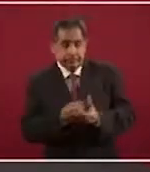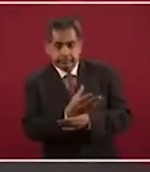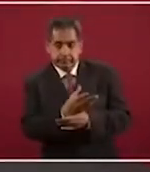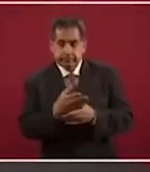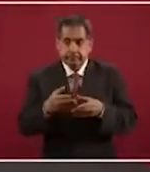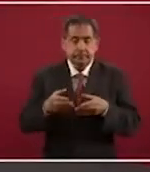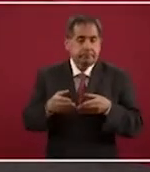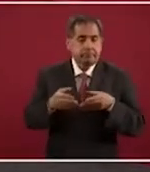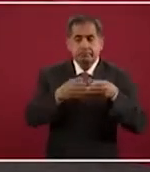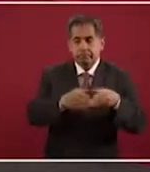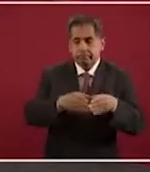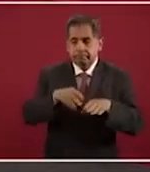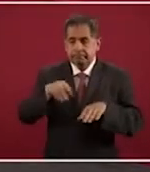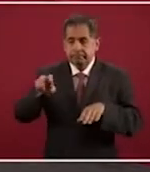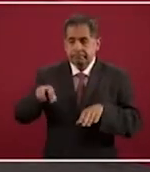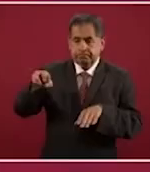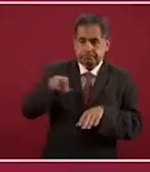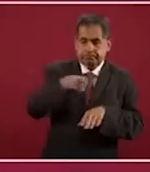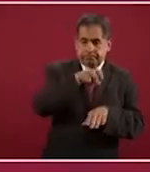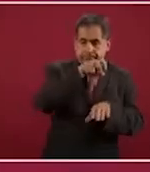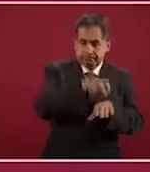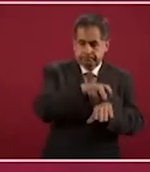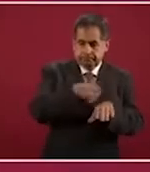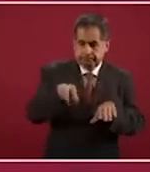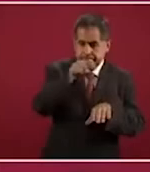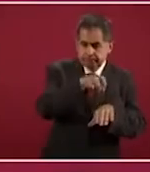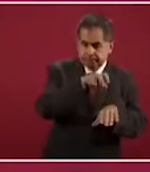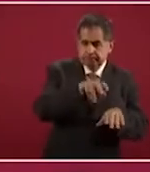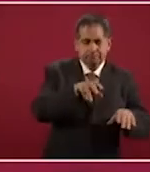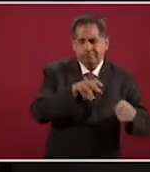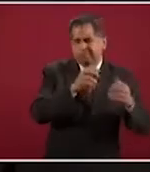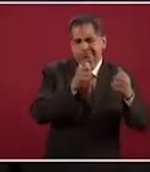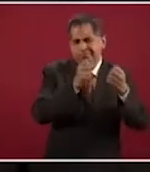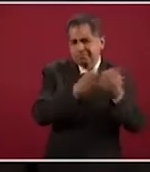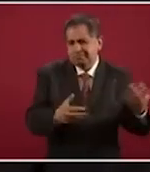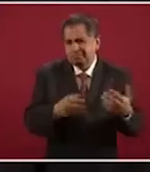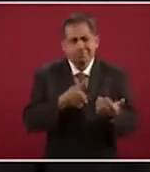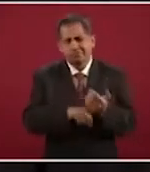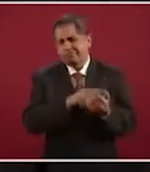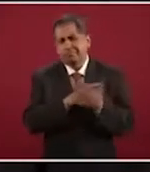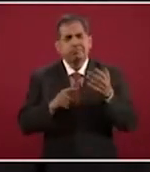mercancías, de carga y de sustancias en puertos.